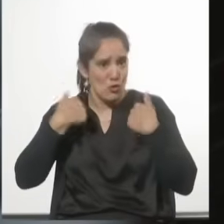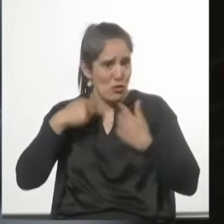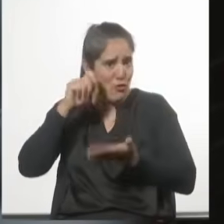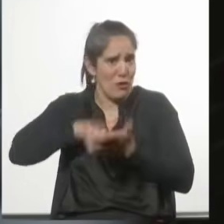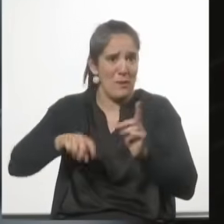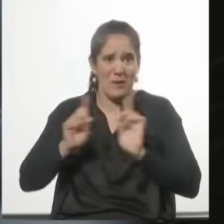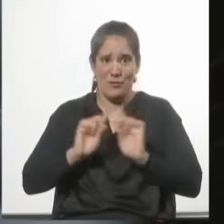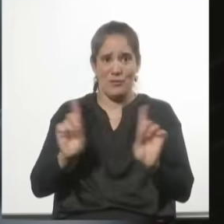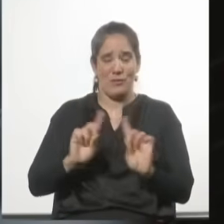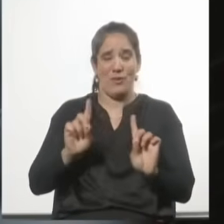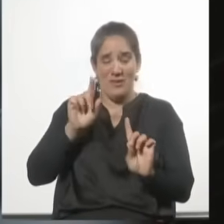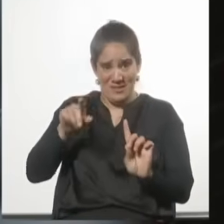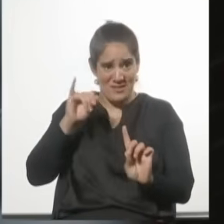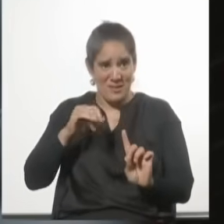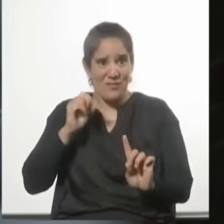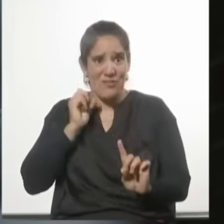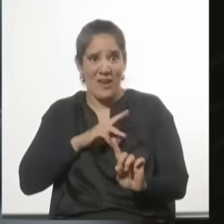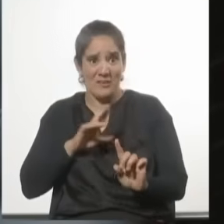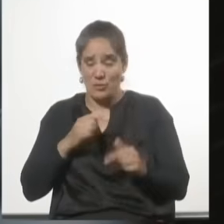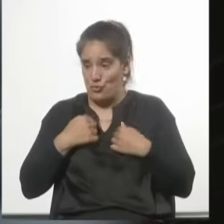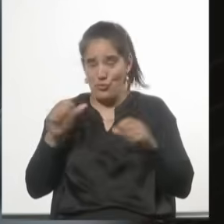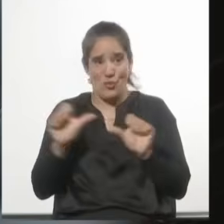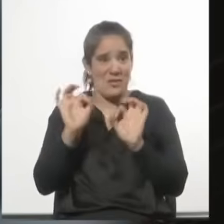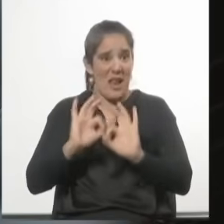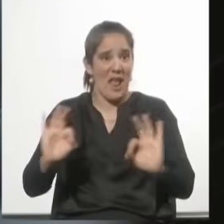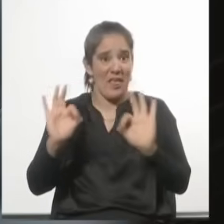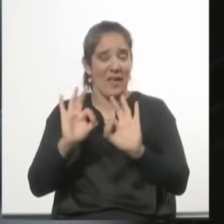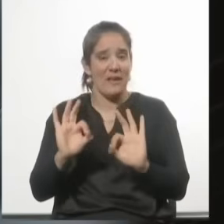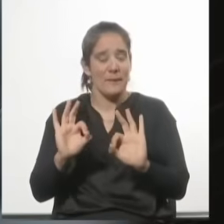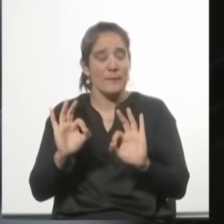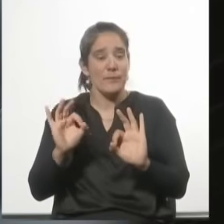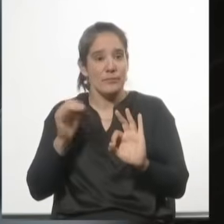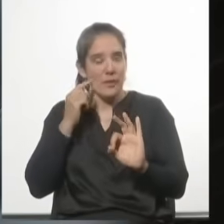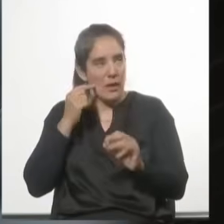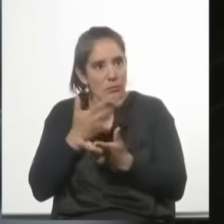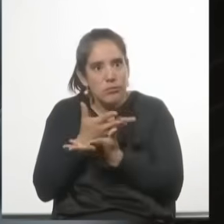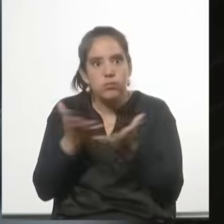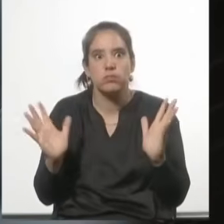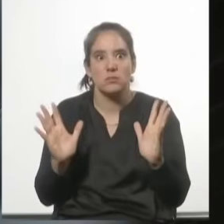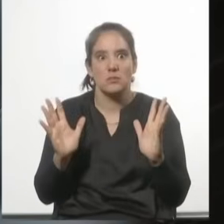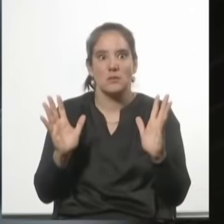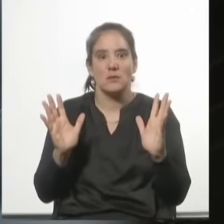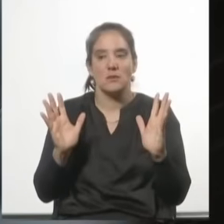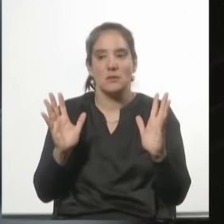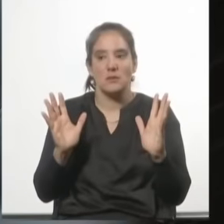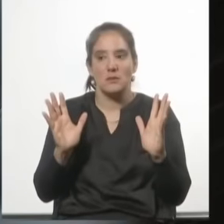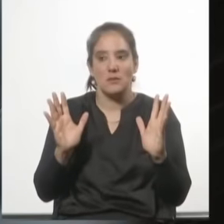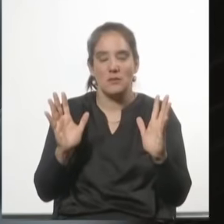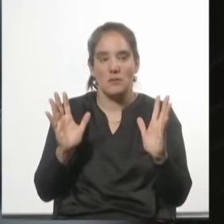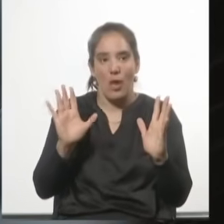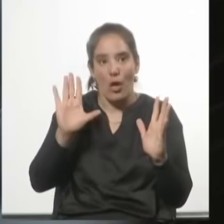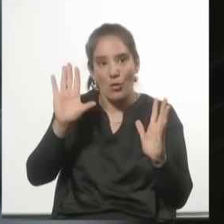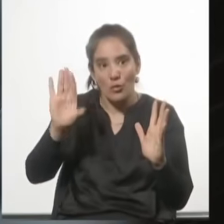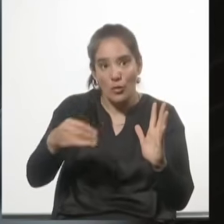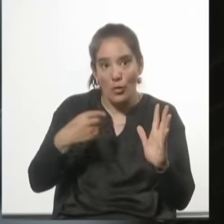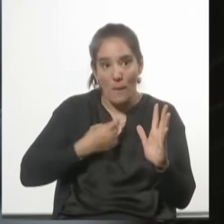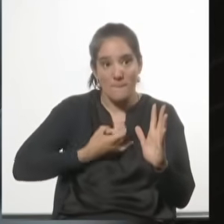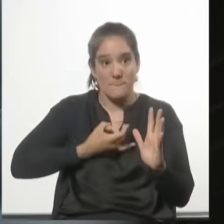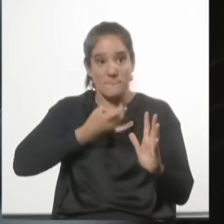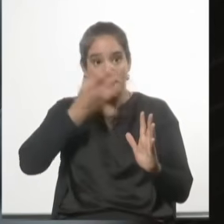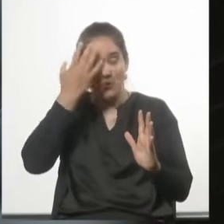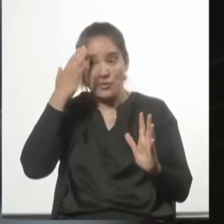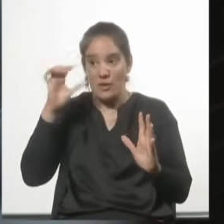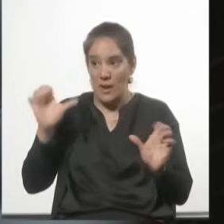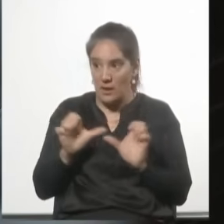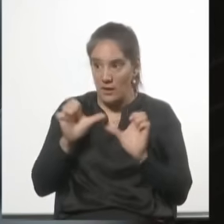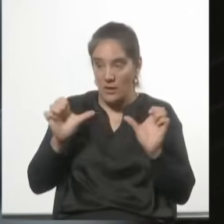de los documentos cuya autoría se le atribuyó, desenmascarándose de la maniobra al punto que dicho profesional realizó, de